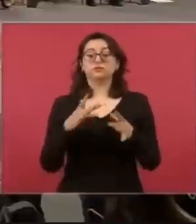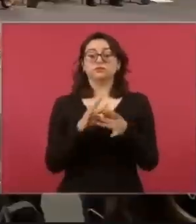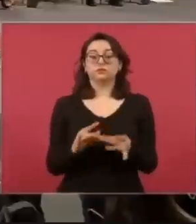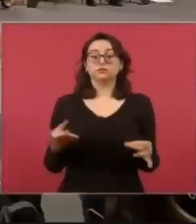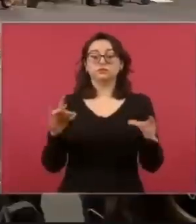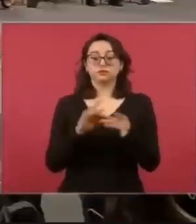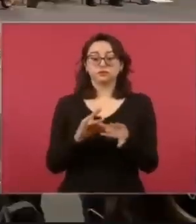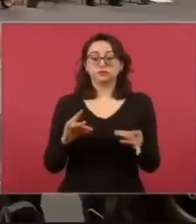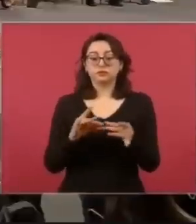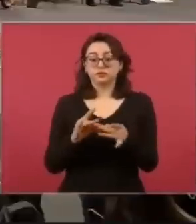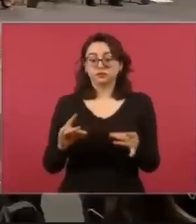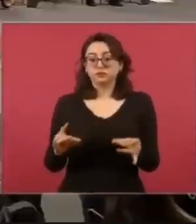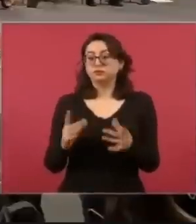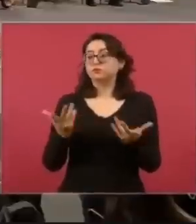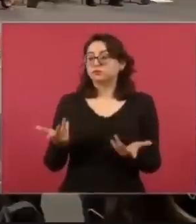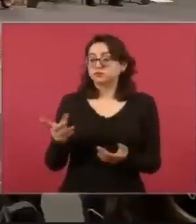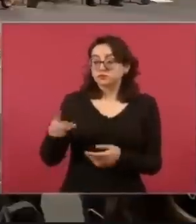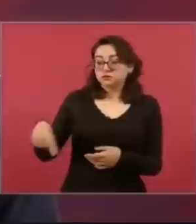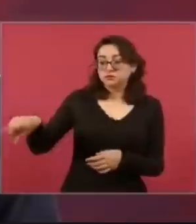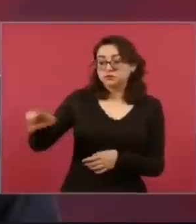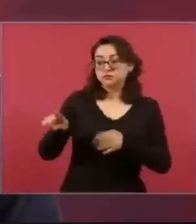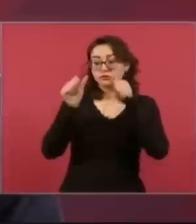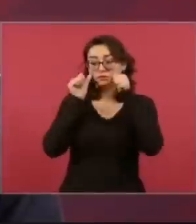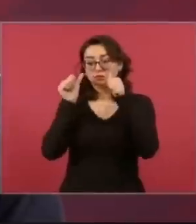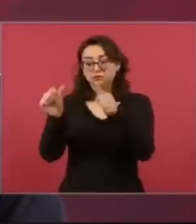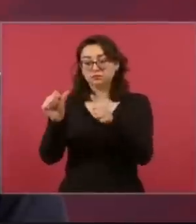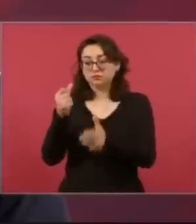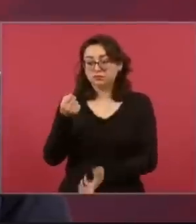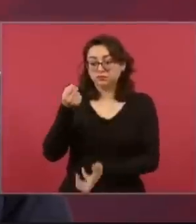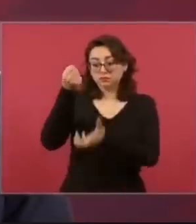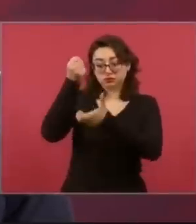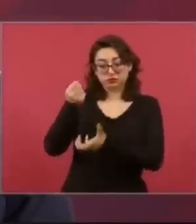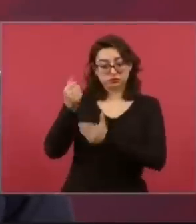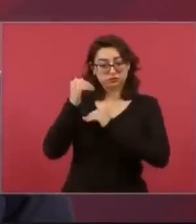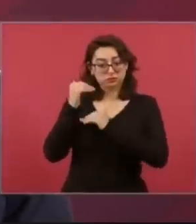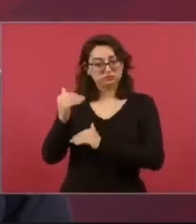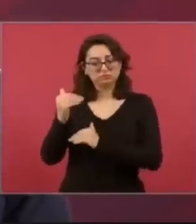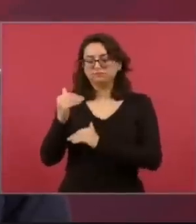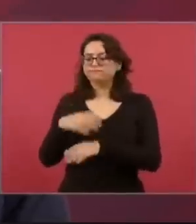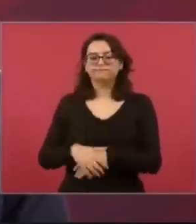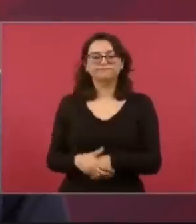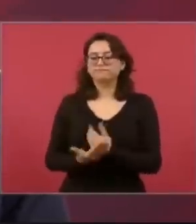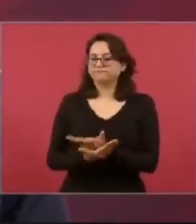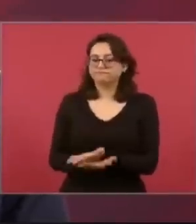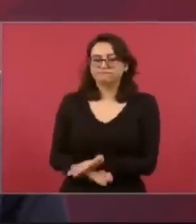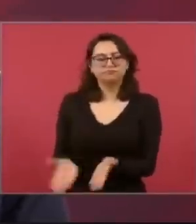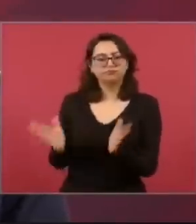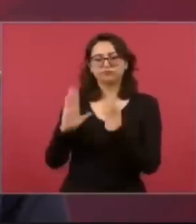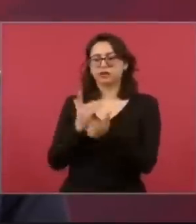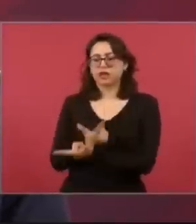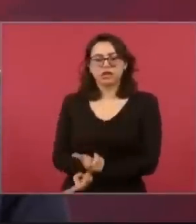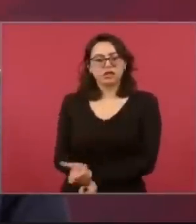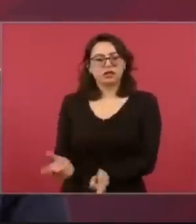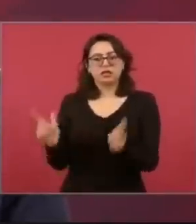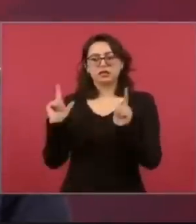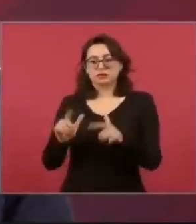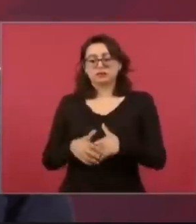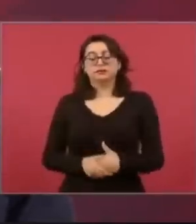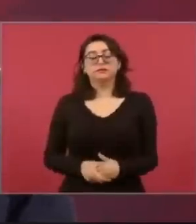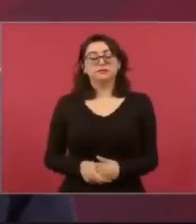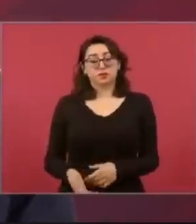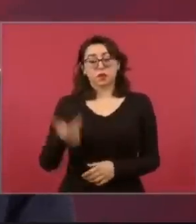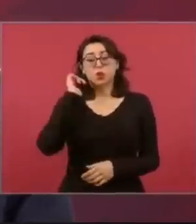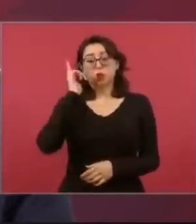no hay limitaciones restricción alguna materia de recursos para tener esta situación y esperemos que este mismo año